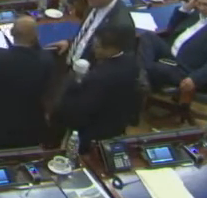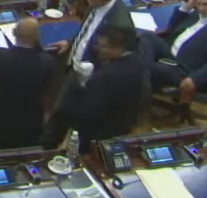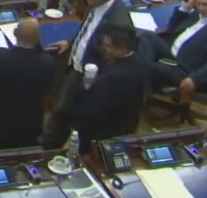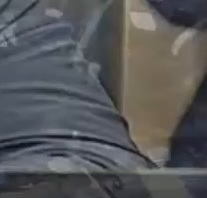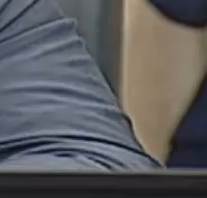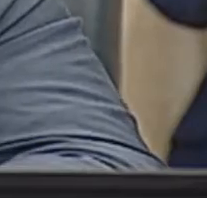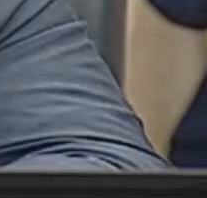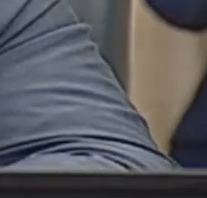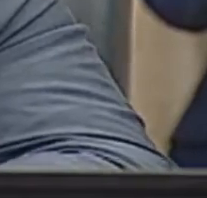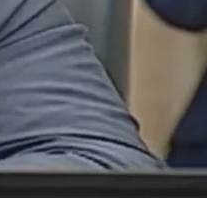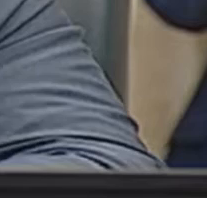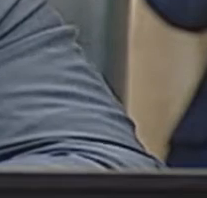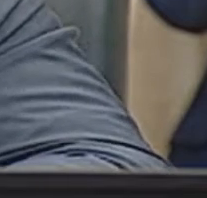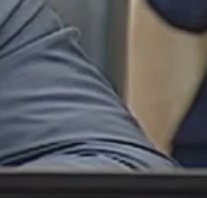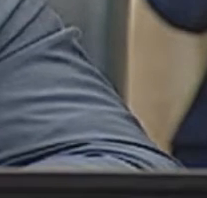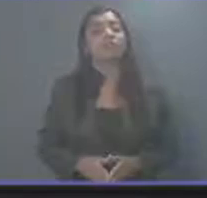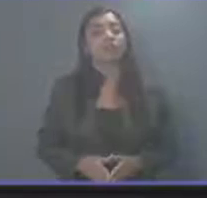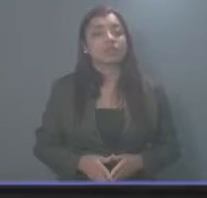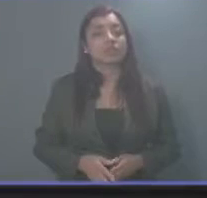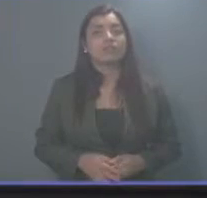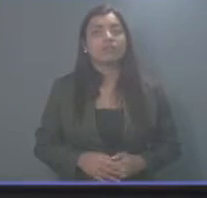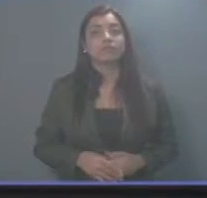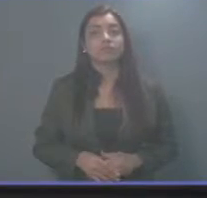Gracias, presidente, en funciones.